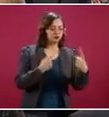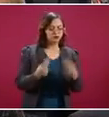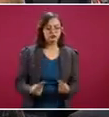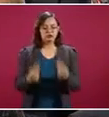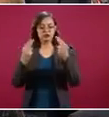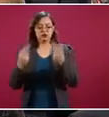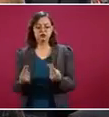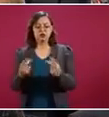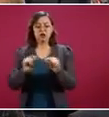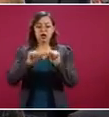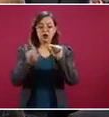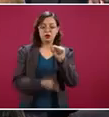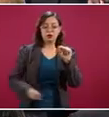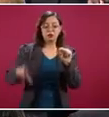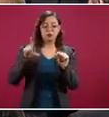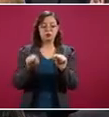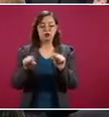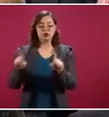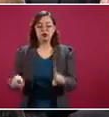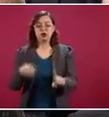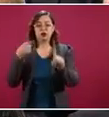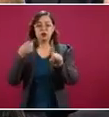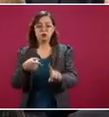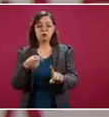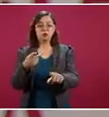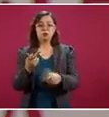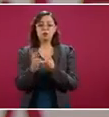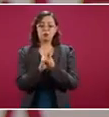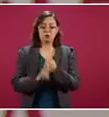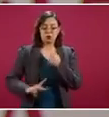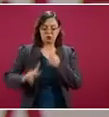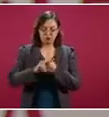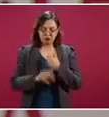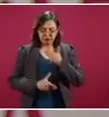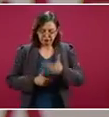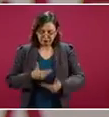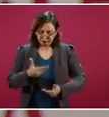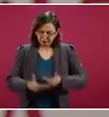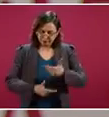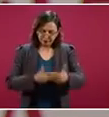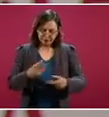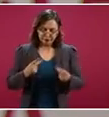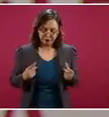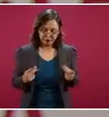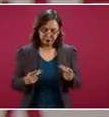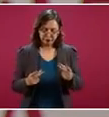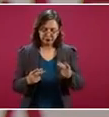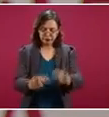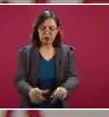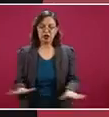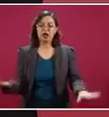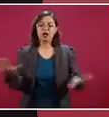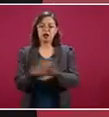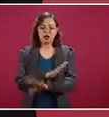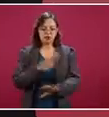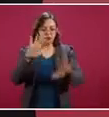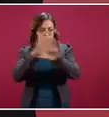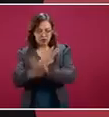país que ha tomado la delantera para hacer cambios, para promover reformas,